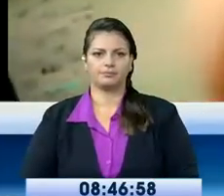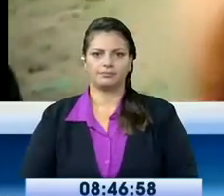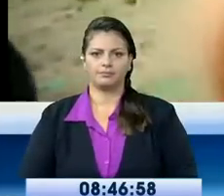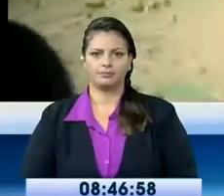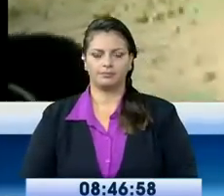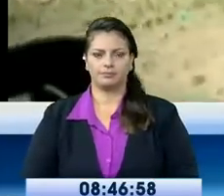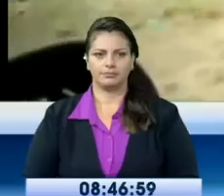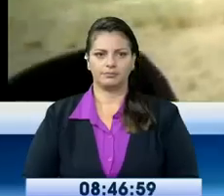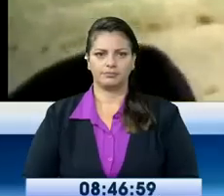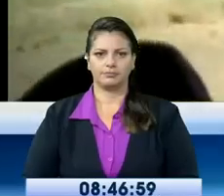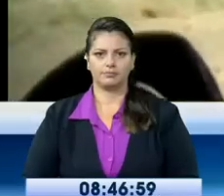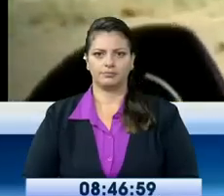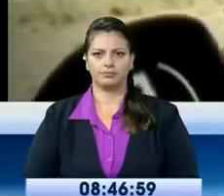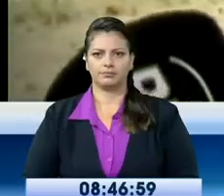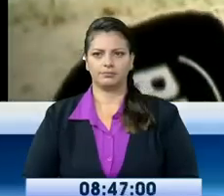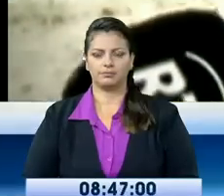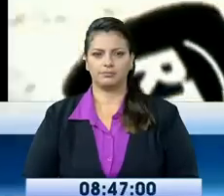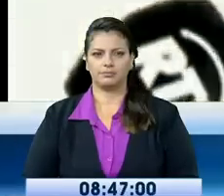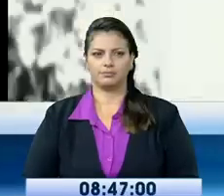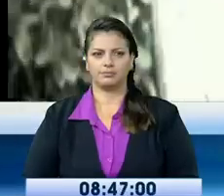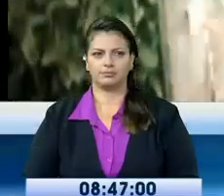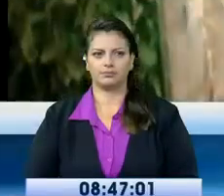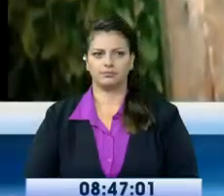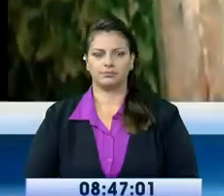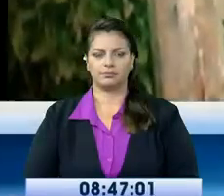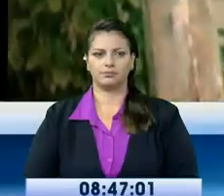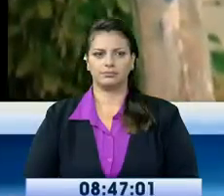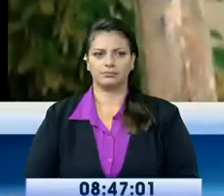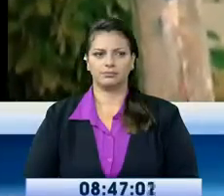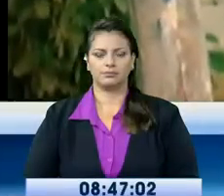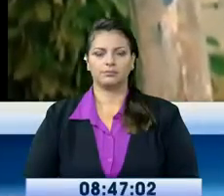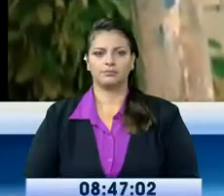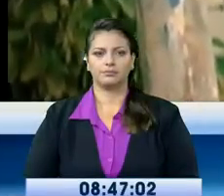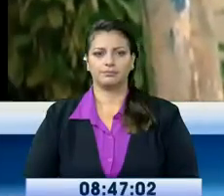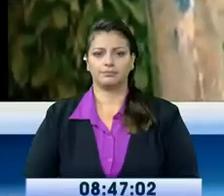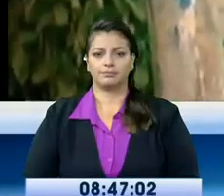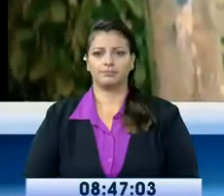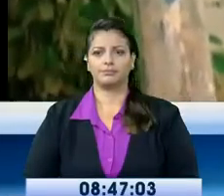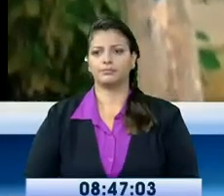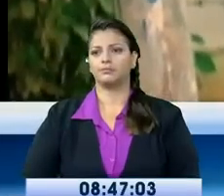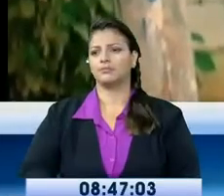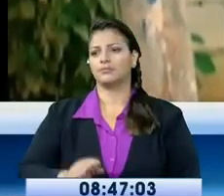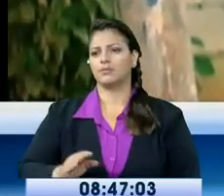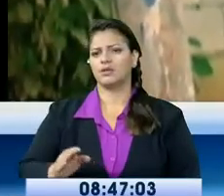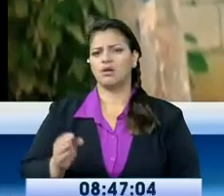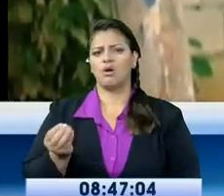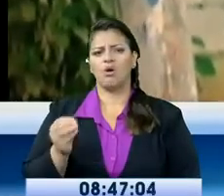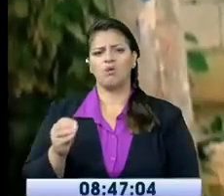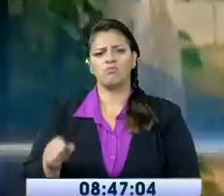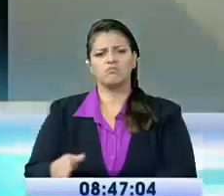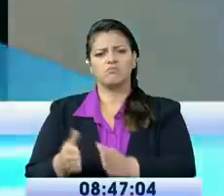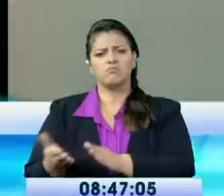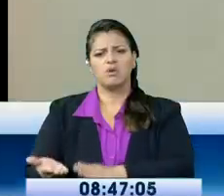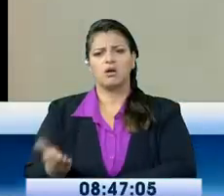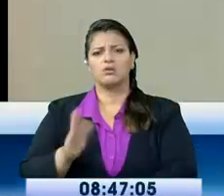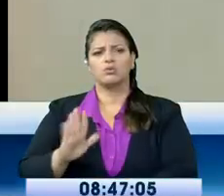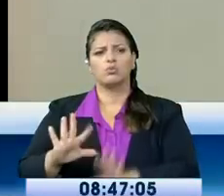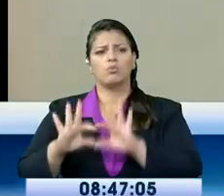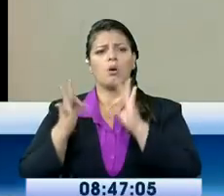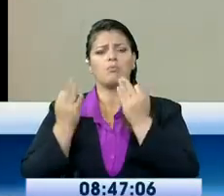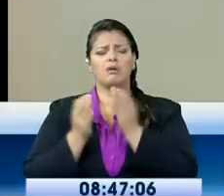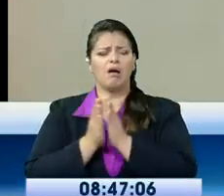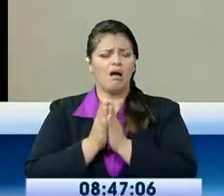ahí, ¿cómo le puedo decir? Yo ya no he visto más nada más. Familiares del joven asesinado están concernados y piden a la Policía Nacional y a la